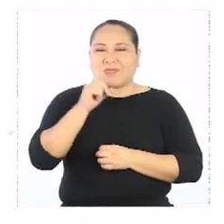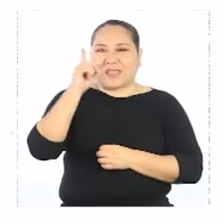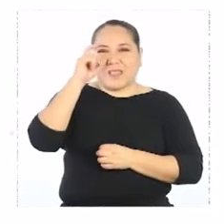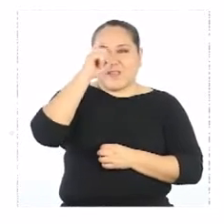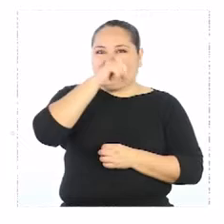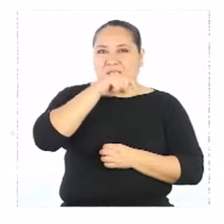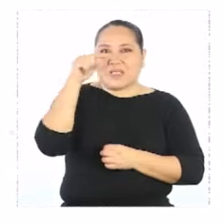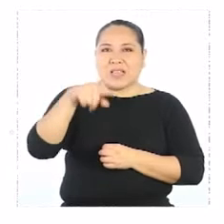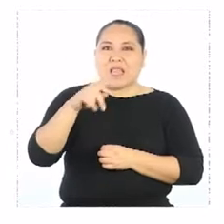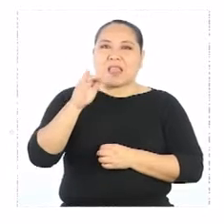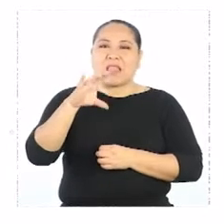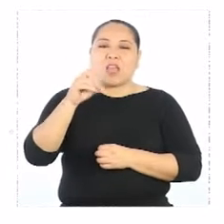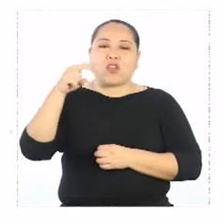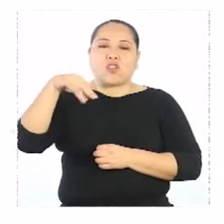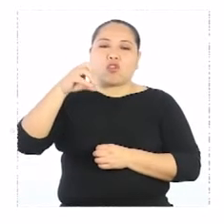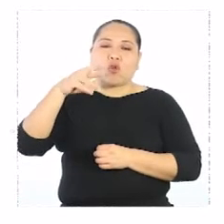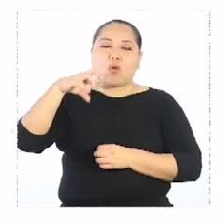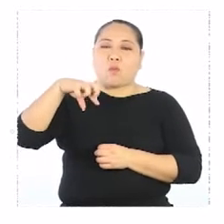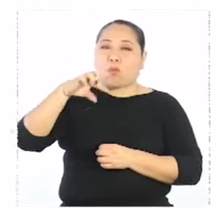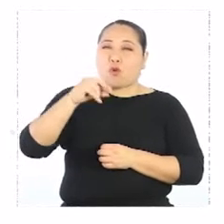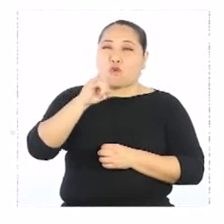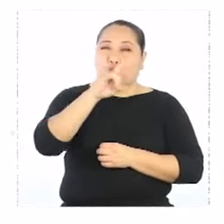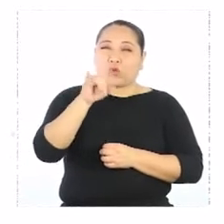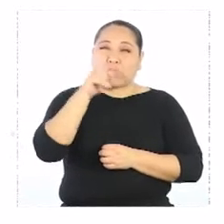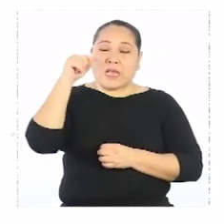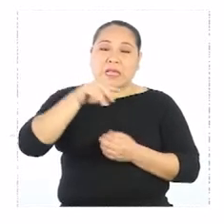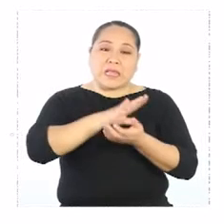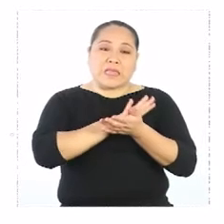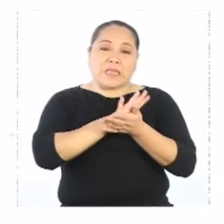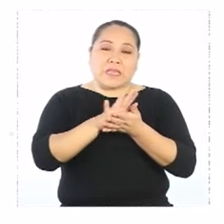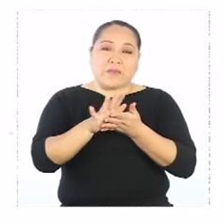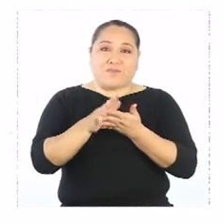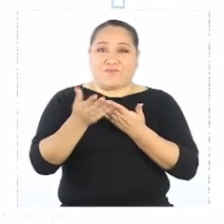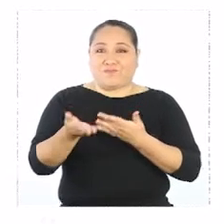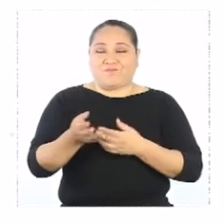muy caro lograr que el tecnopor usado esté limpio.